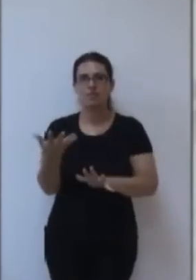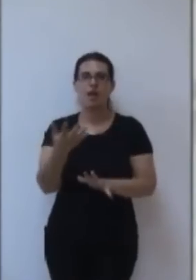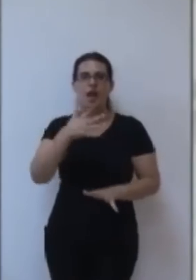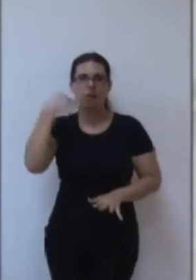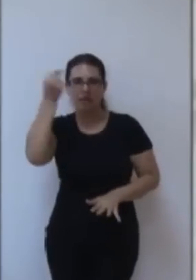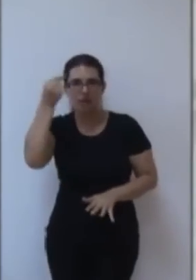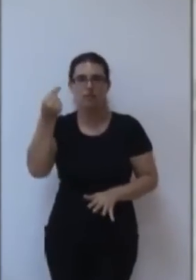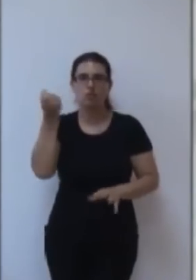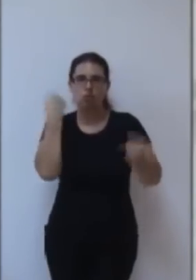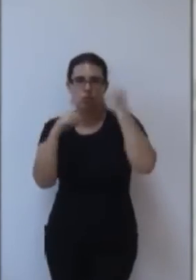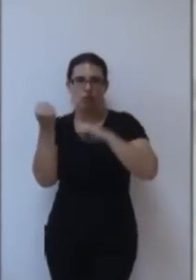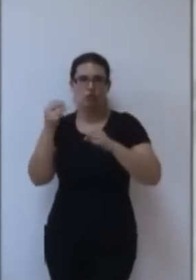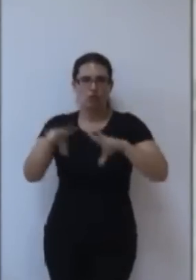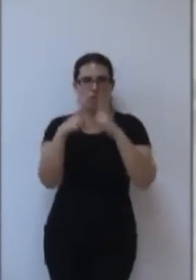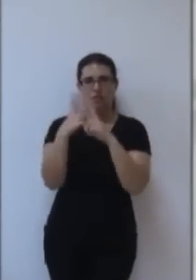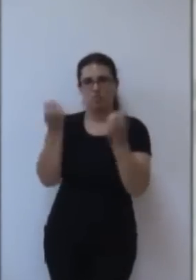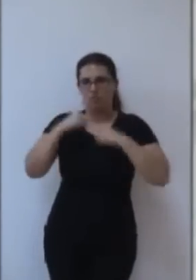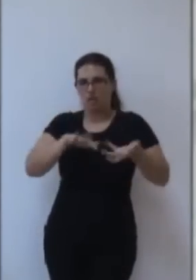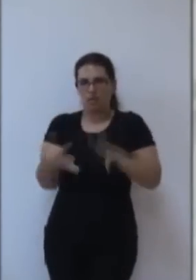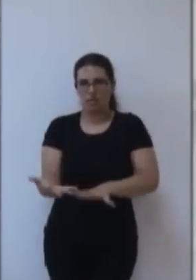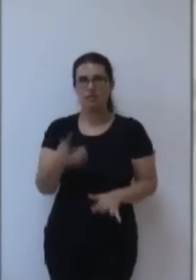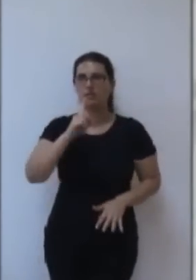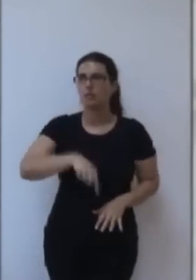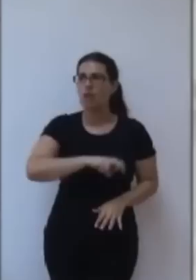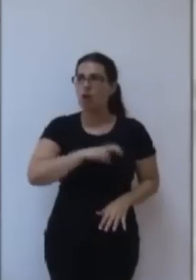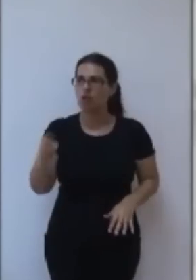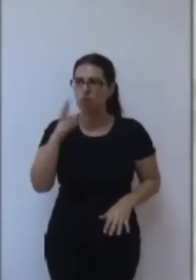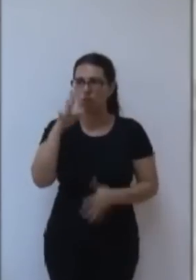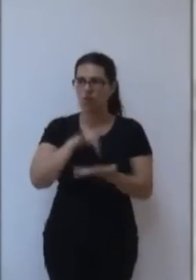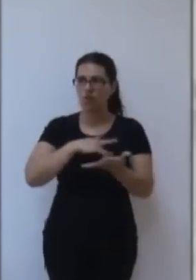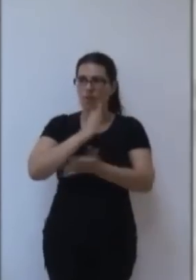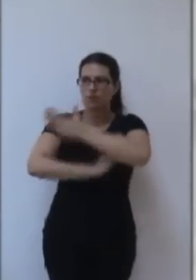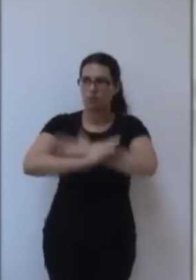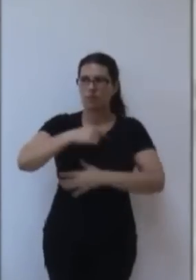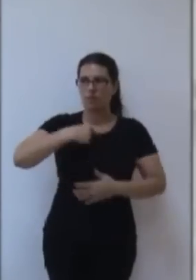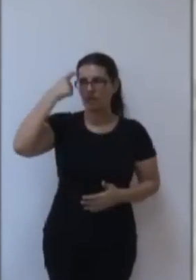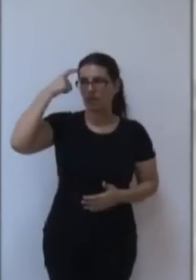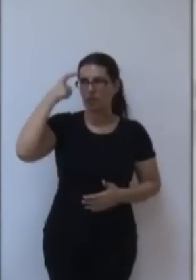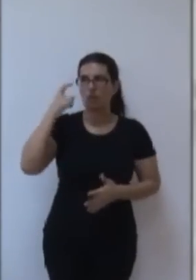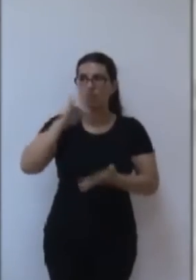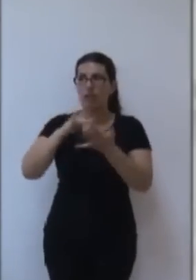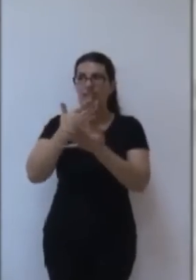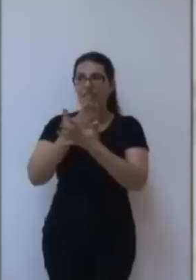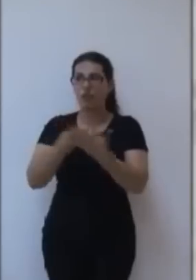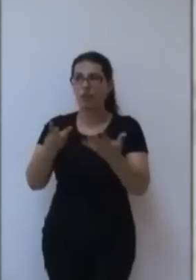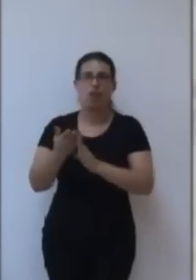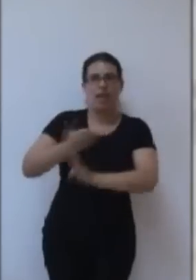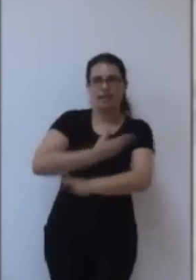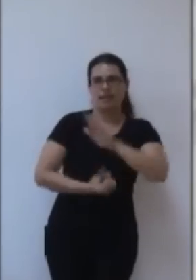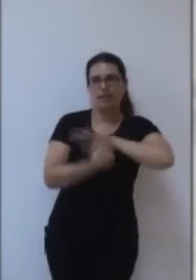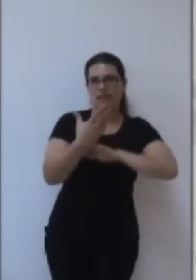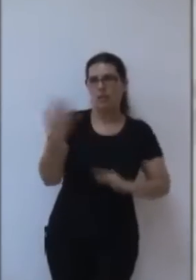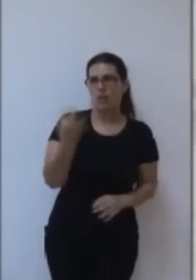y prácticas. Y luego otro matiz es que esta discapacidad intelectual se origina antes de los 18 años, que quizás sería un